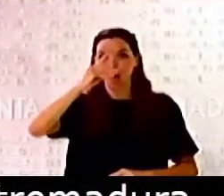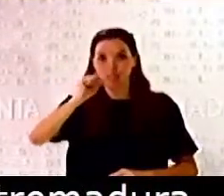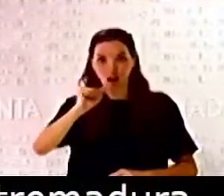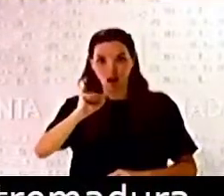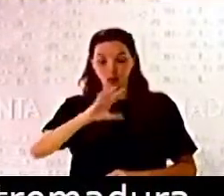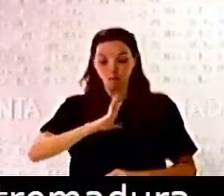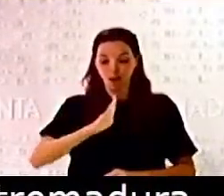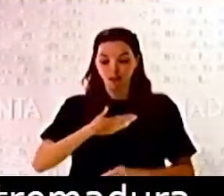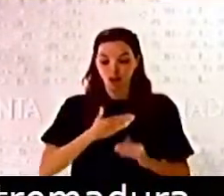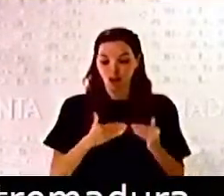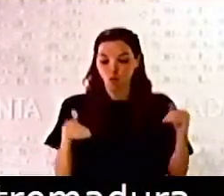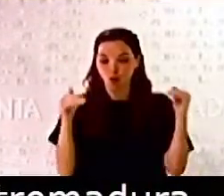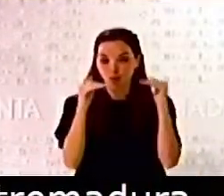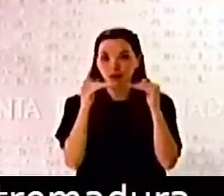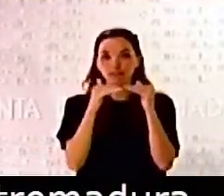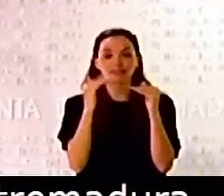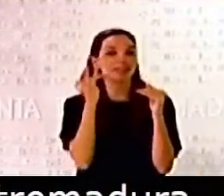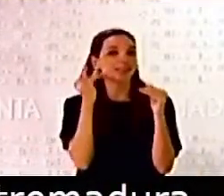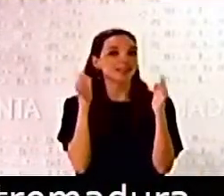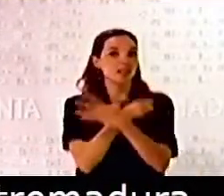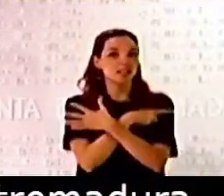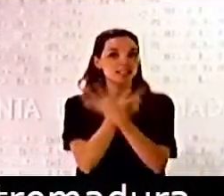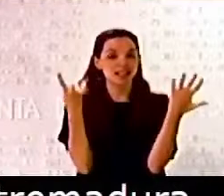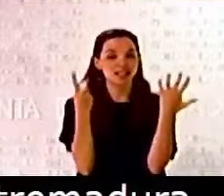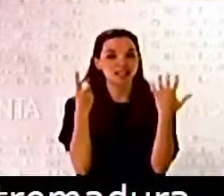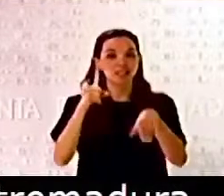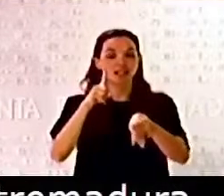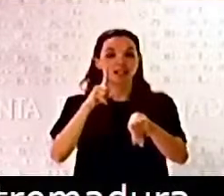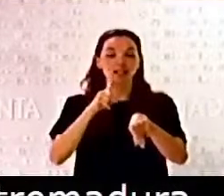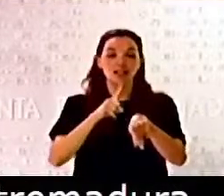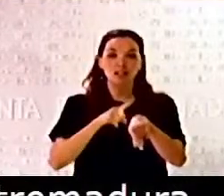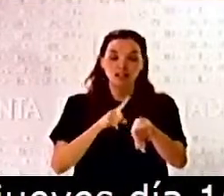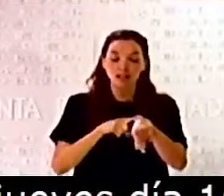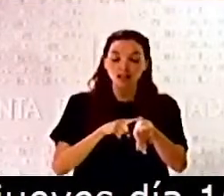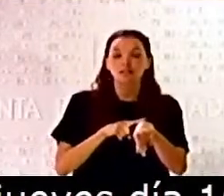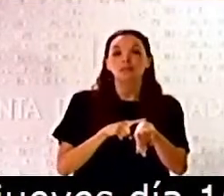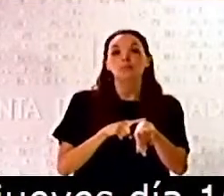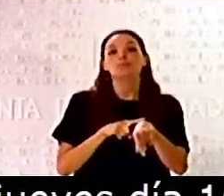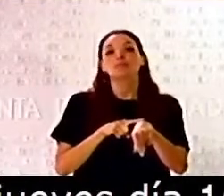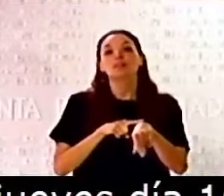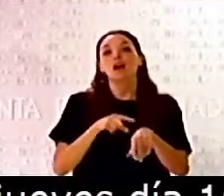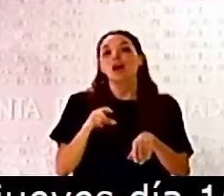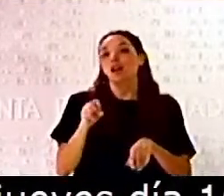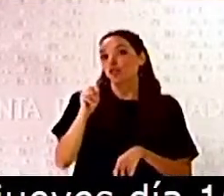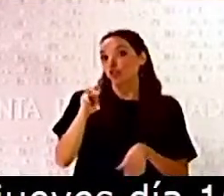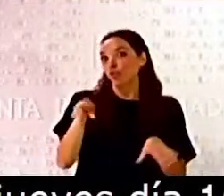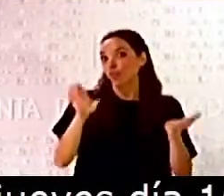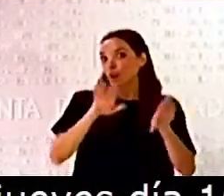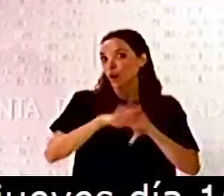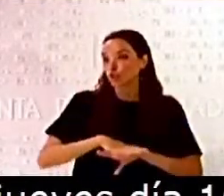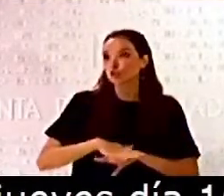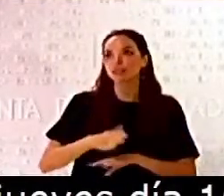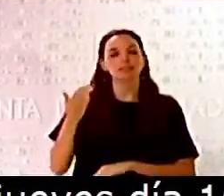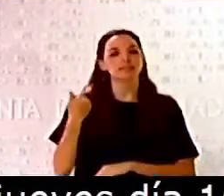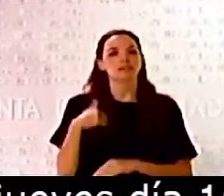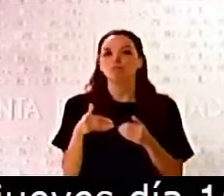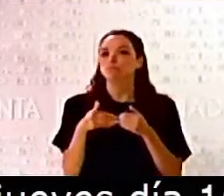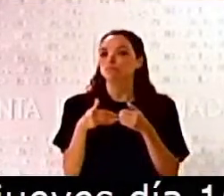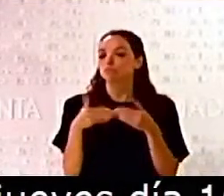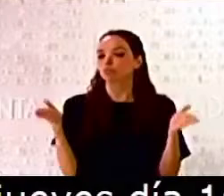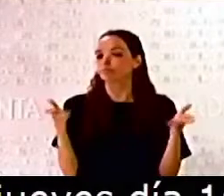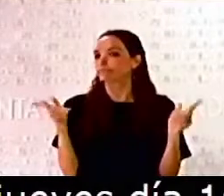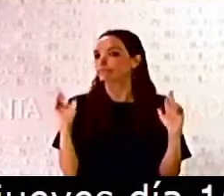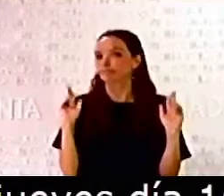mañana jueves, día 16, a las 23:59, decae su cierre perimetral y